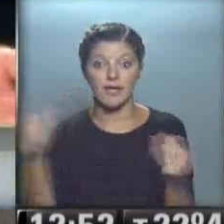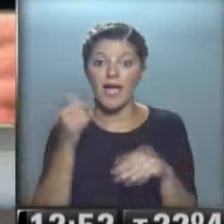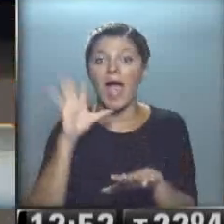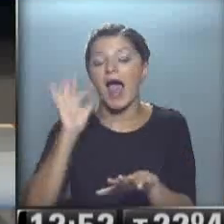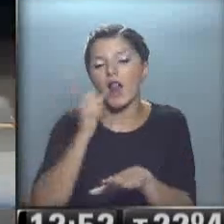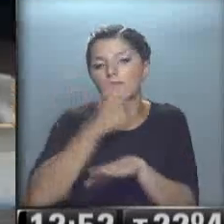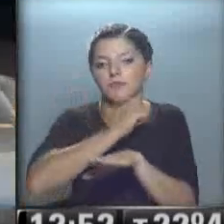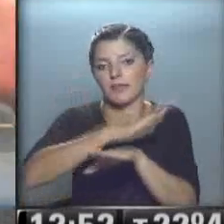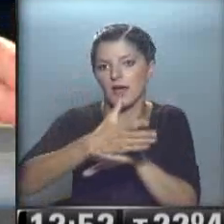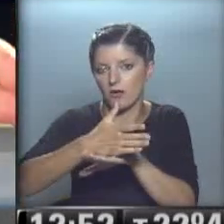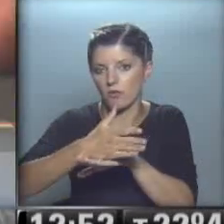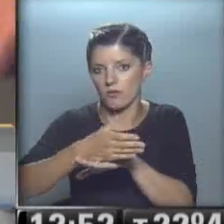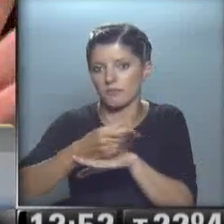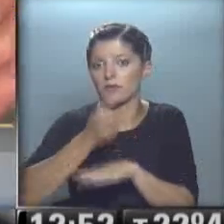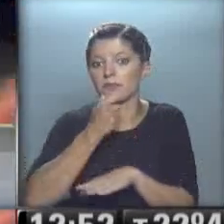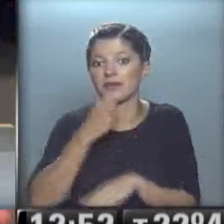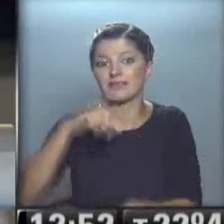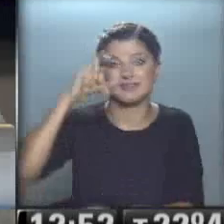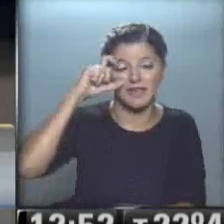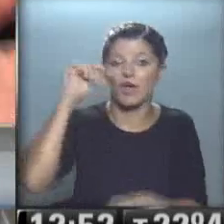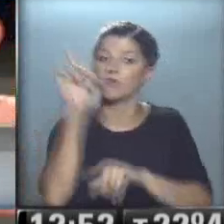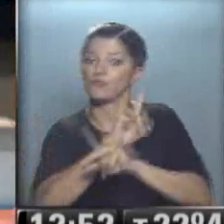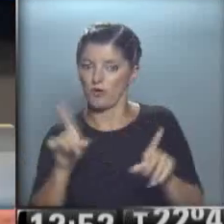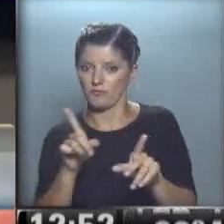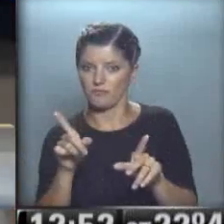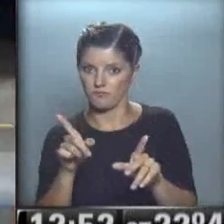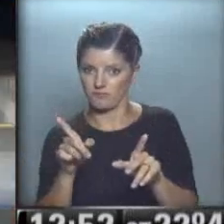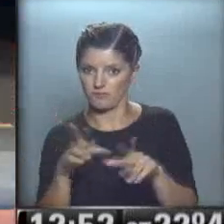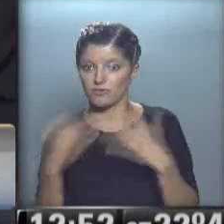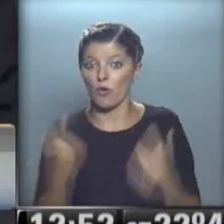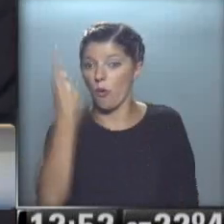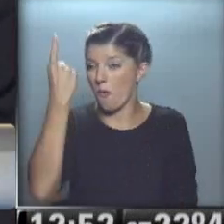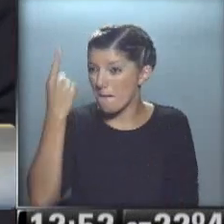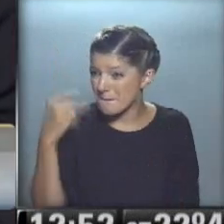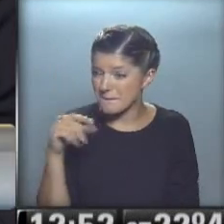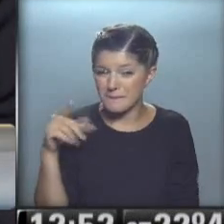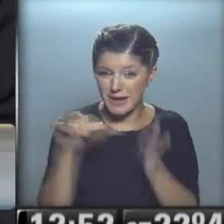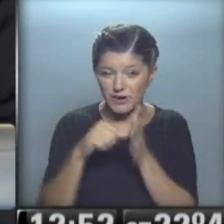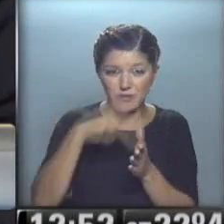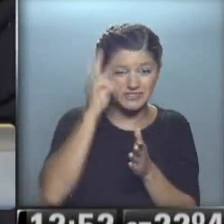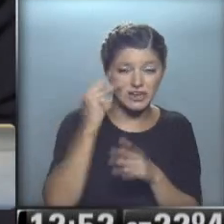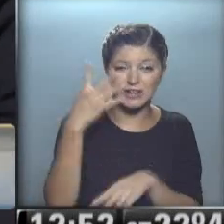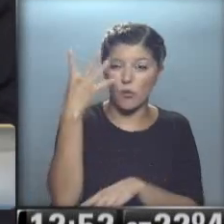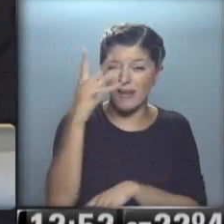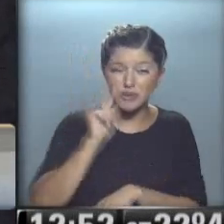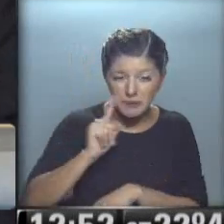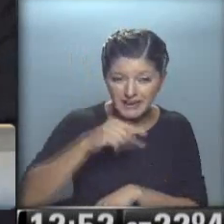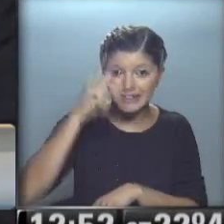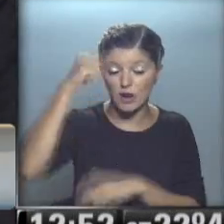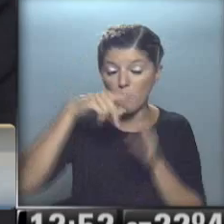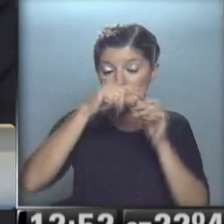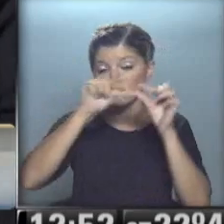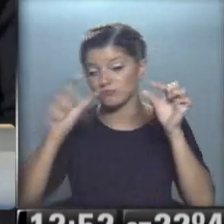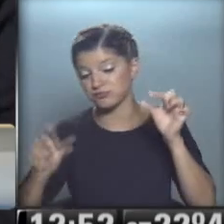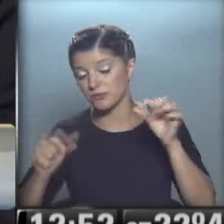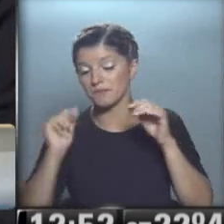400 km pero aunque le di 10 no se opone un país como chile que tiene 4000 km de Costa no sin duda y y también se